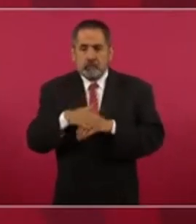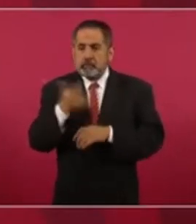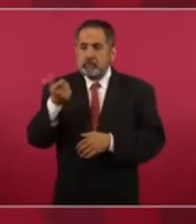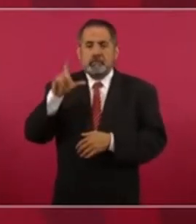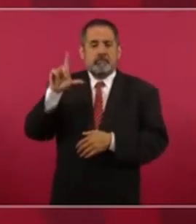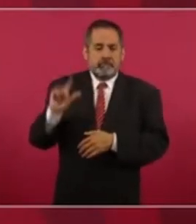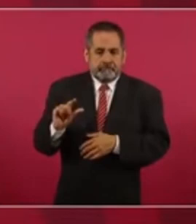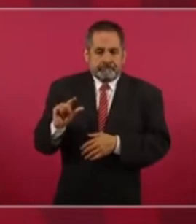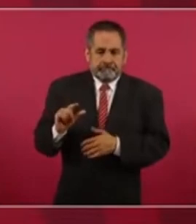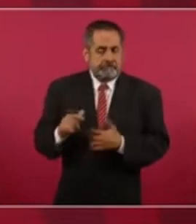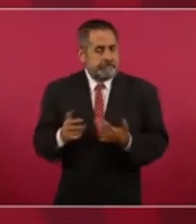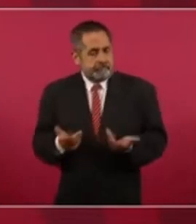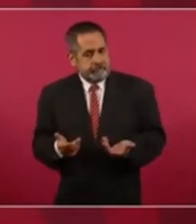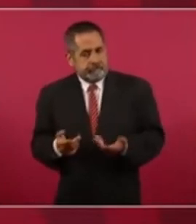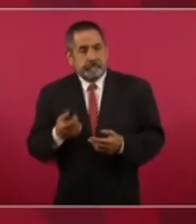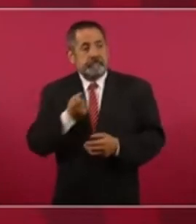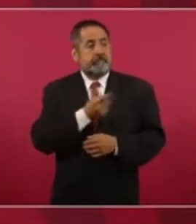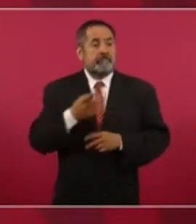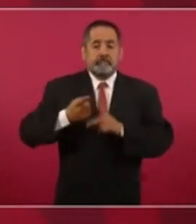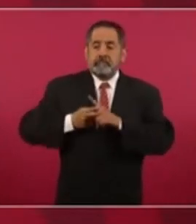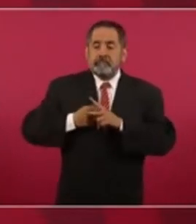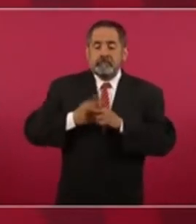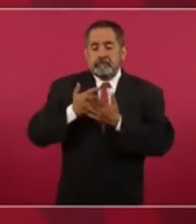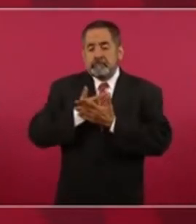porque incluso hay estadísticas,